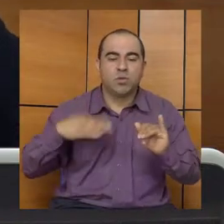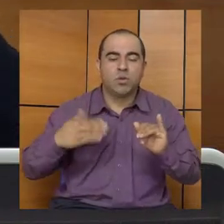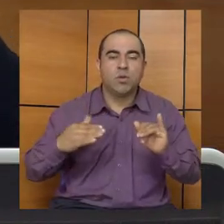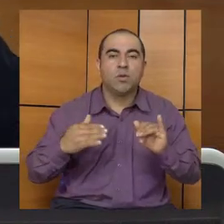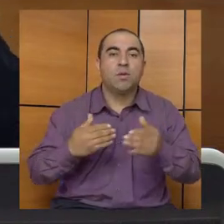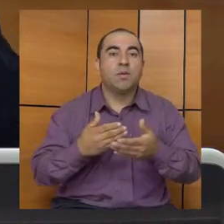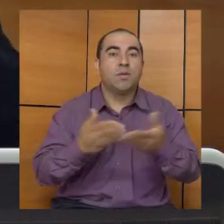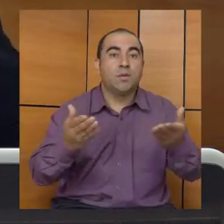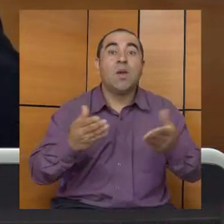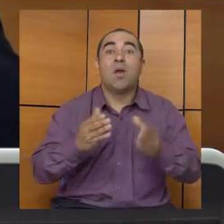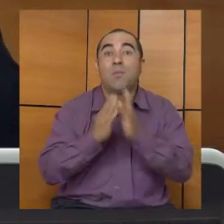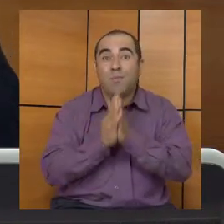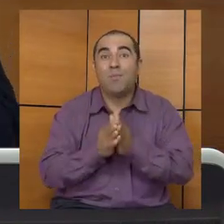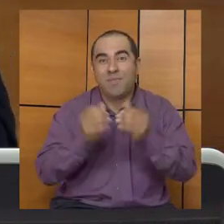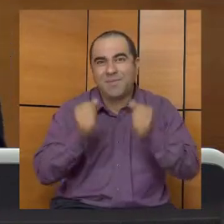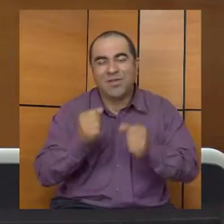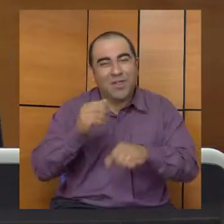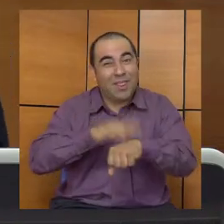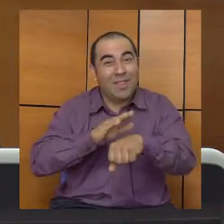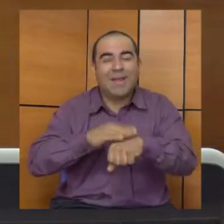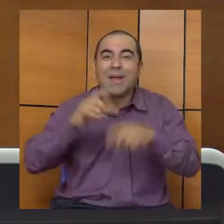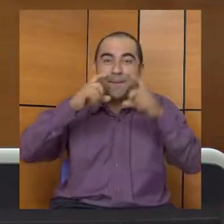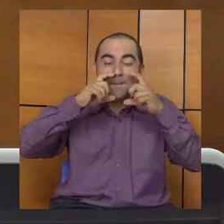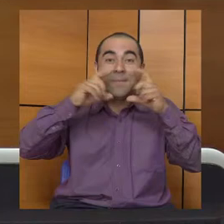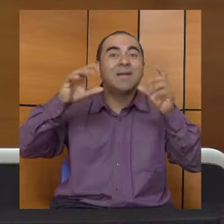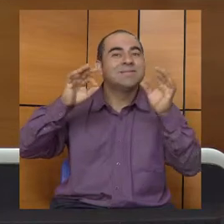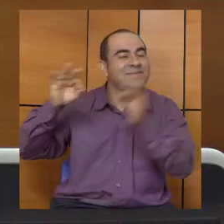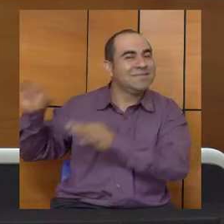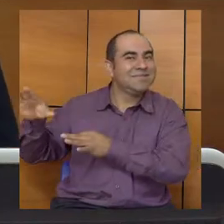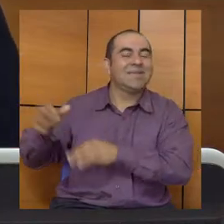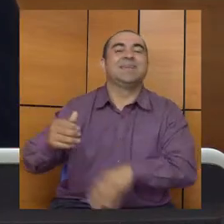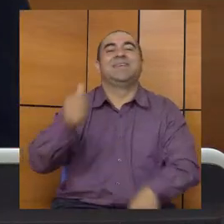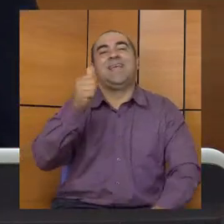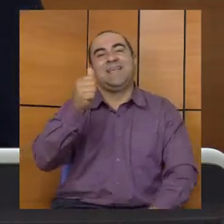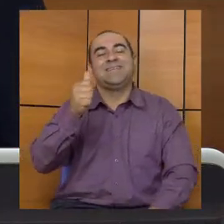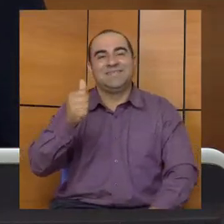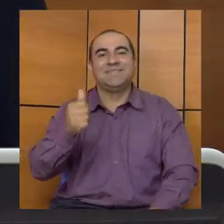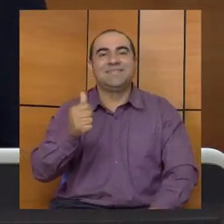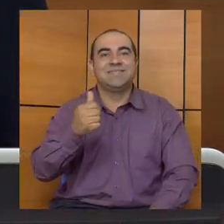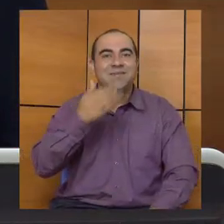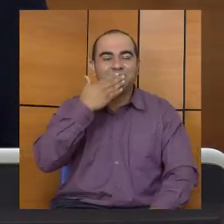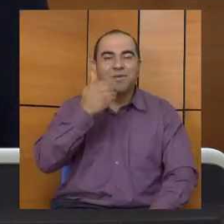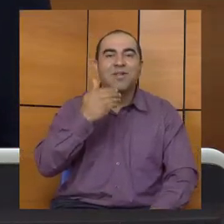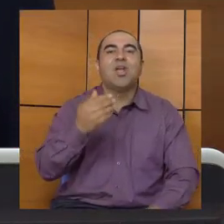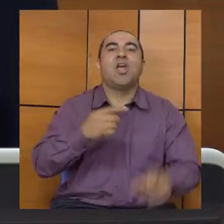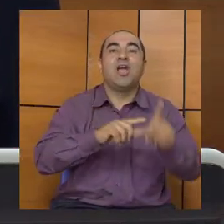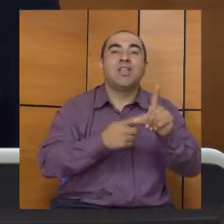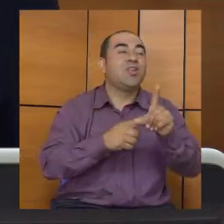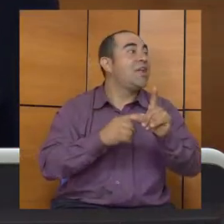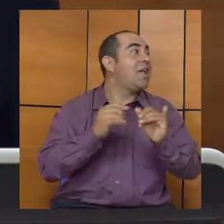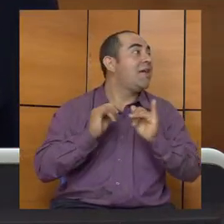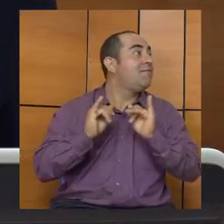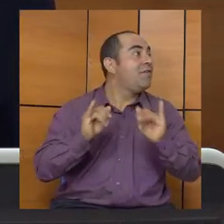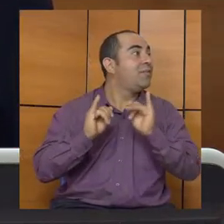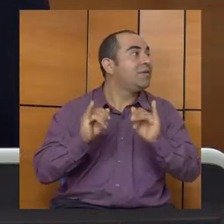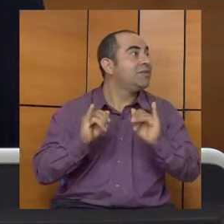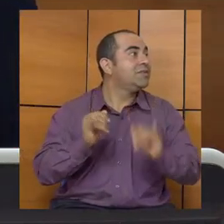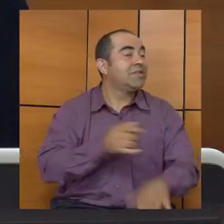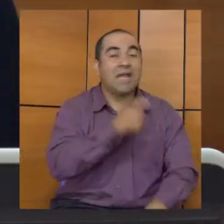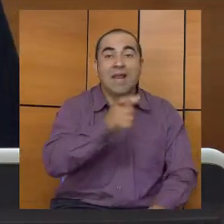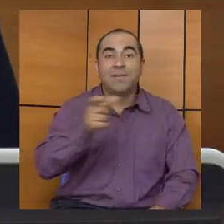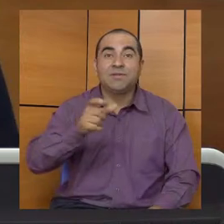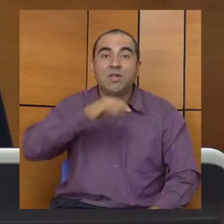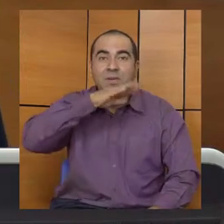mascarilla? ¿Sí? ¿Sí? En torno a las tecnologías de la información y las personas